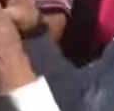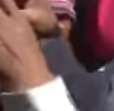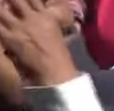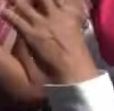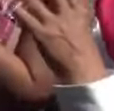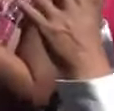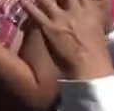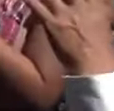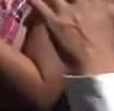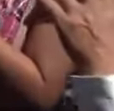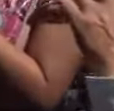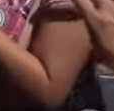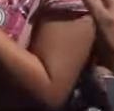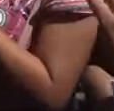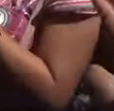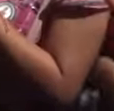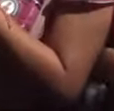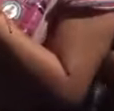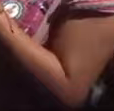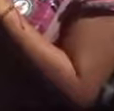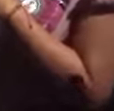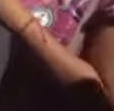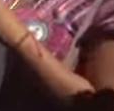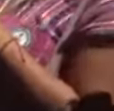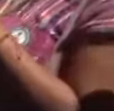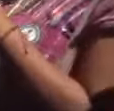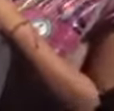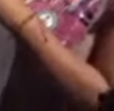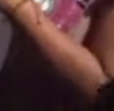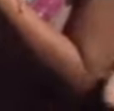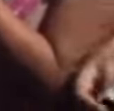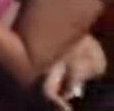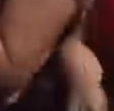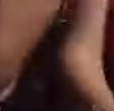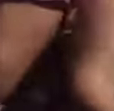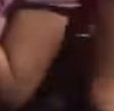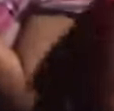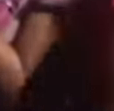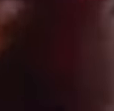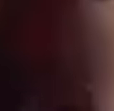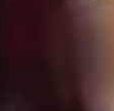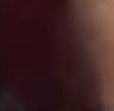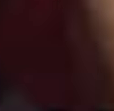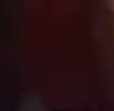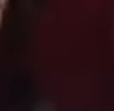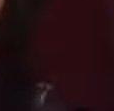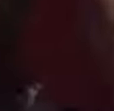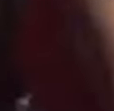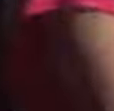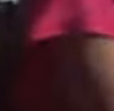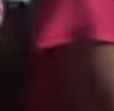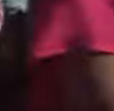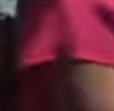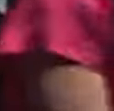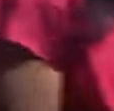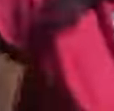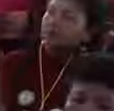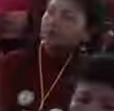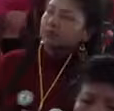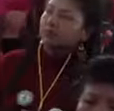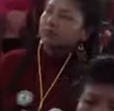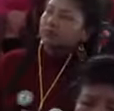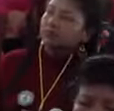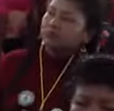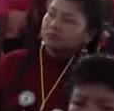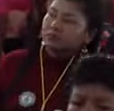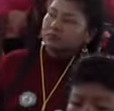Bienvenido y bienvenida a todo el barrio de la lectura Carlos y Gonzalo, jefa del gobierno de la Ciudad de México, y a Diana Monterrey, secretaria de Bienestar